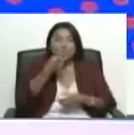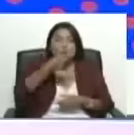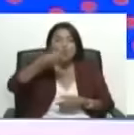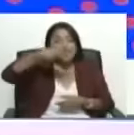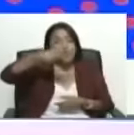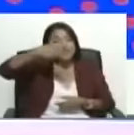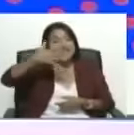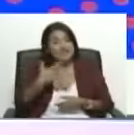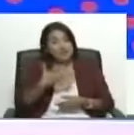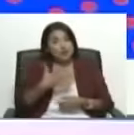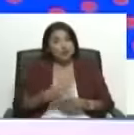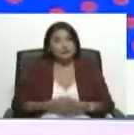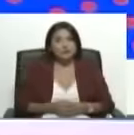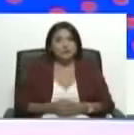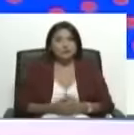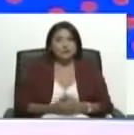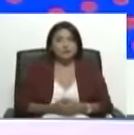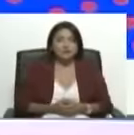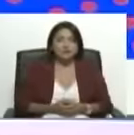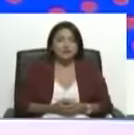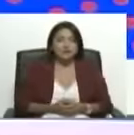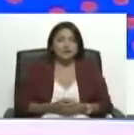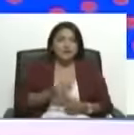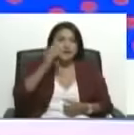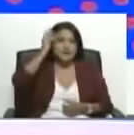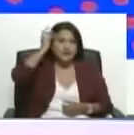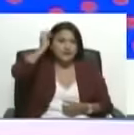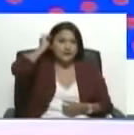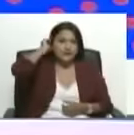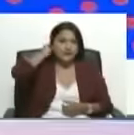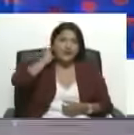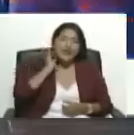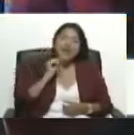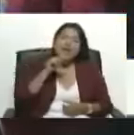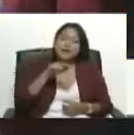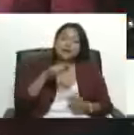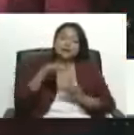pasar a revisar. Esto es una situación